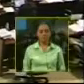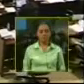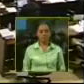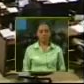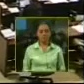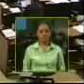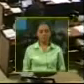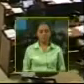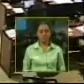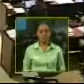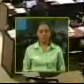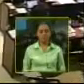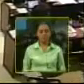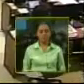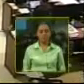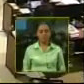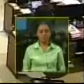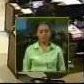asambleísta